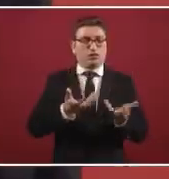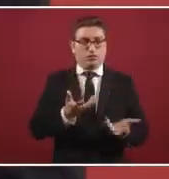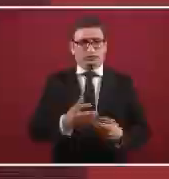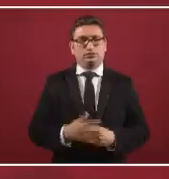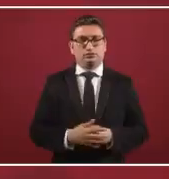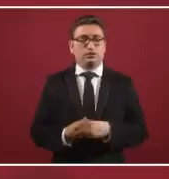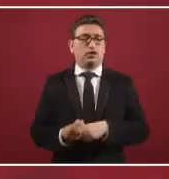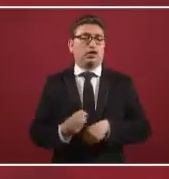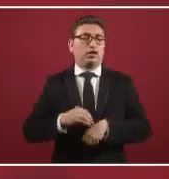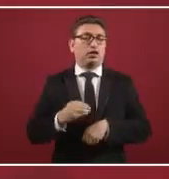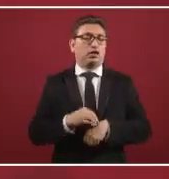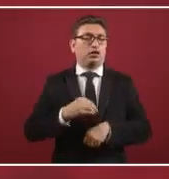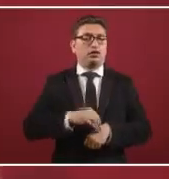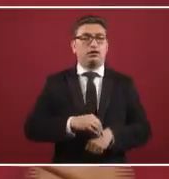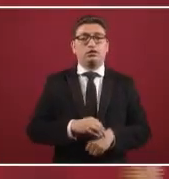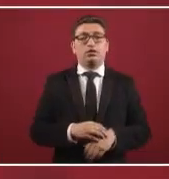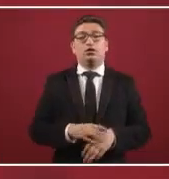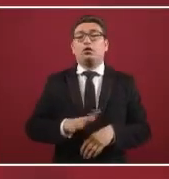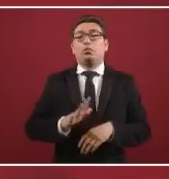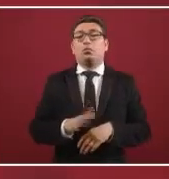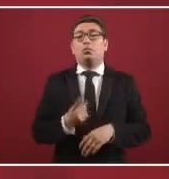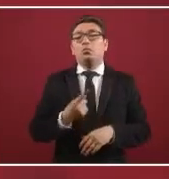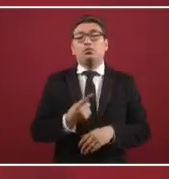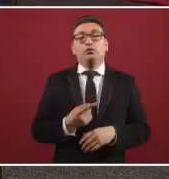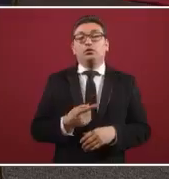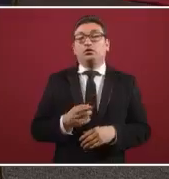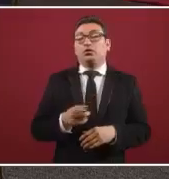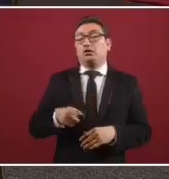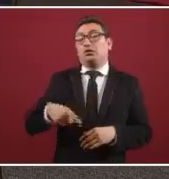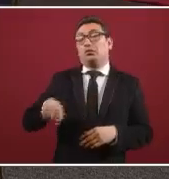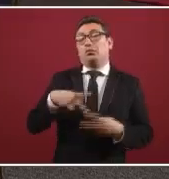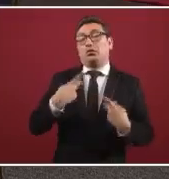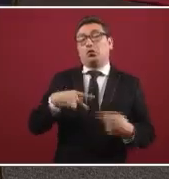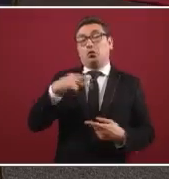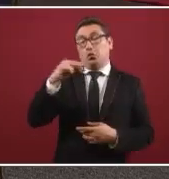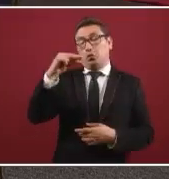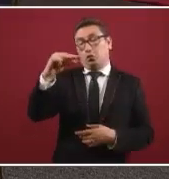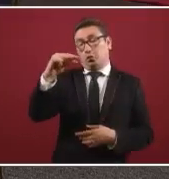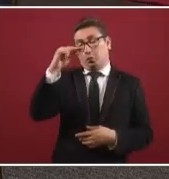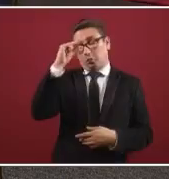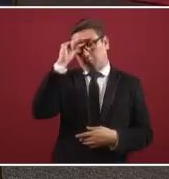de que solo los genios.